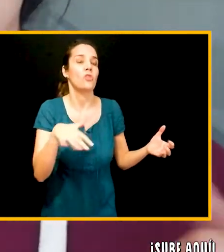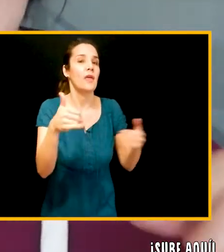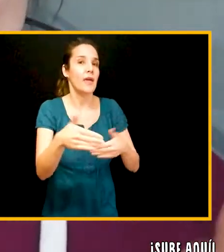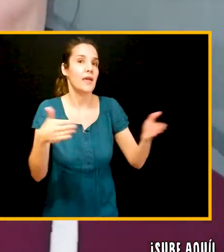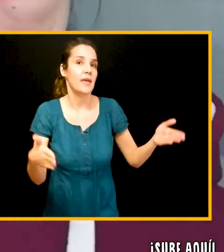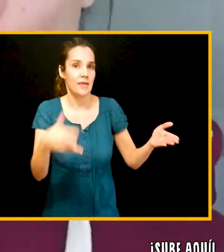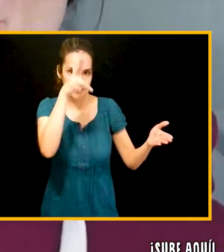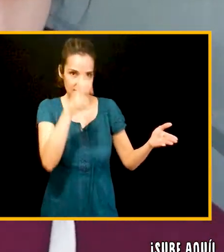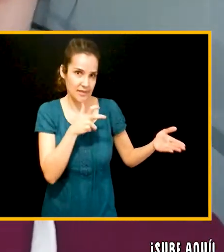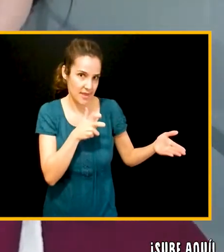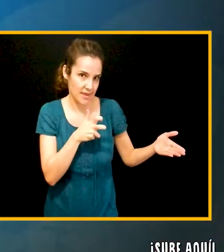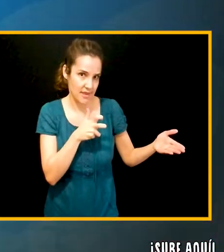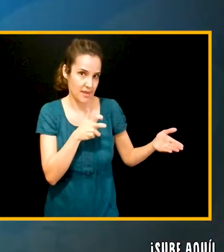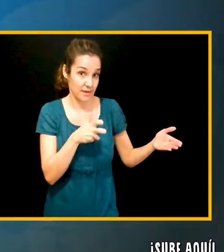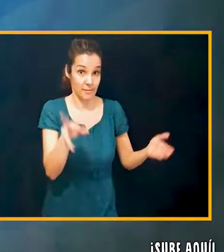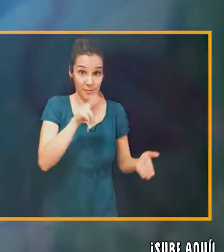Vale, ¿podemos repetir?